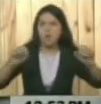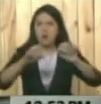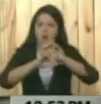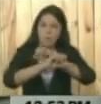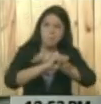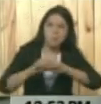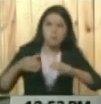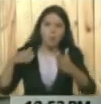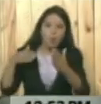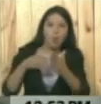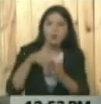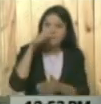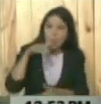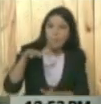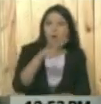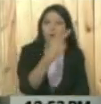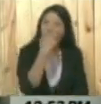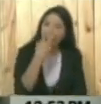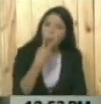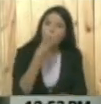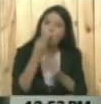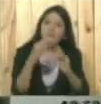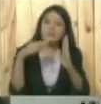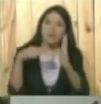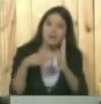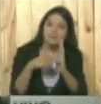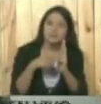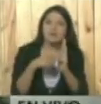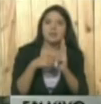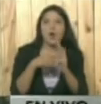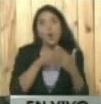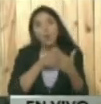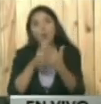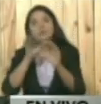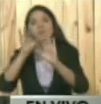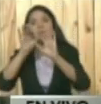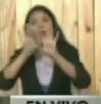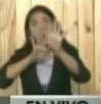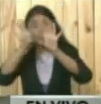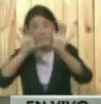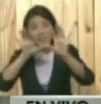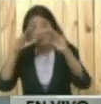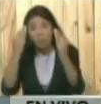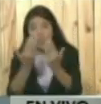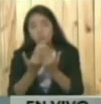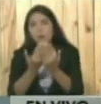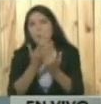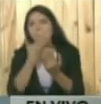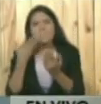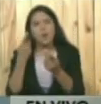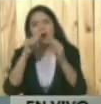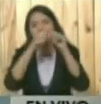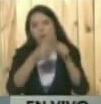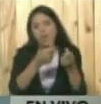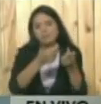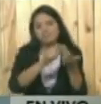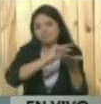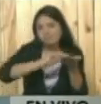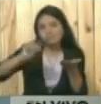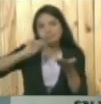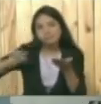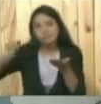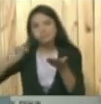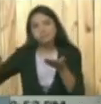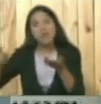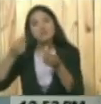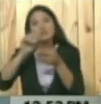pueblo humilde de Siria, contra los pueblos del mundo, para poder invertir toda esa cantidad de